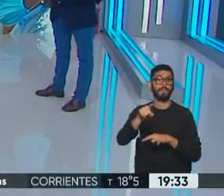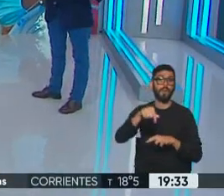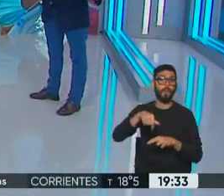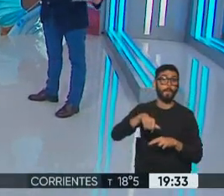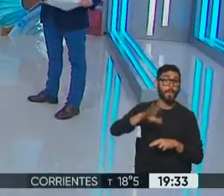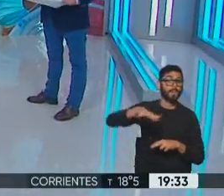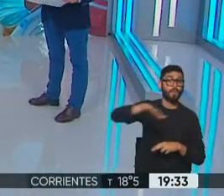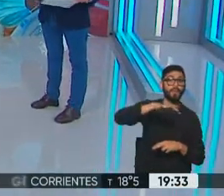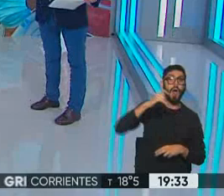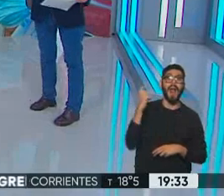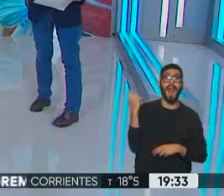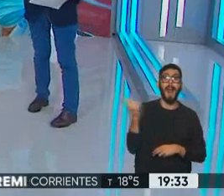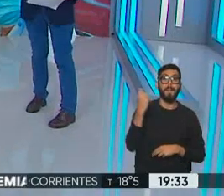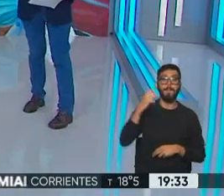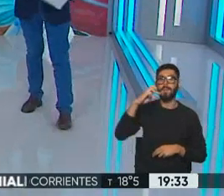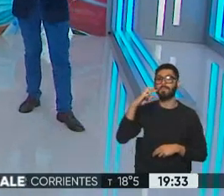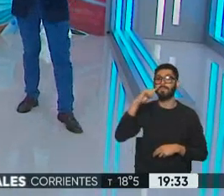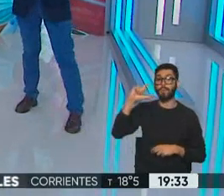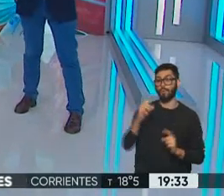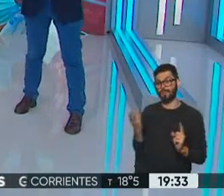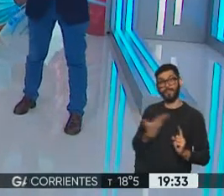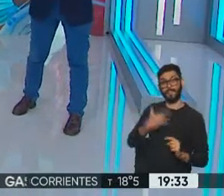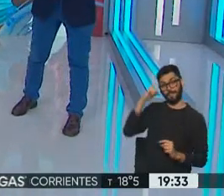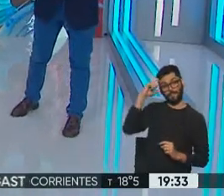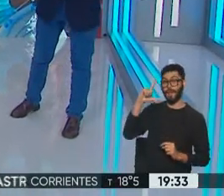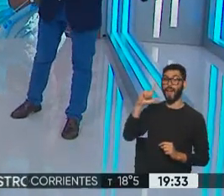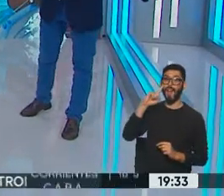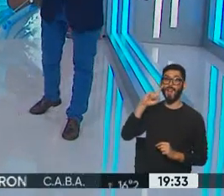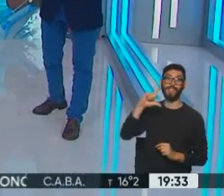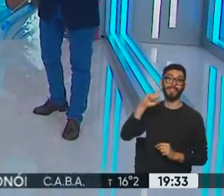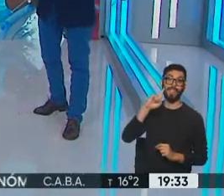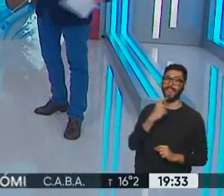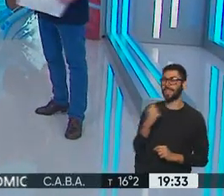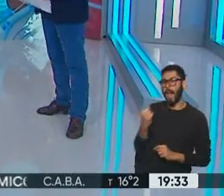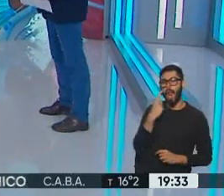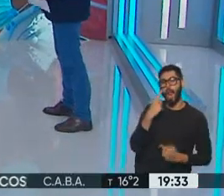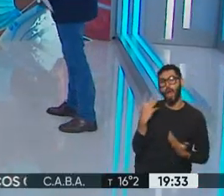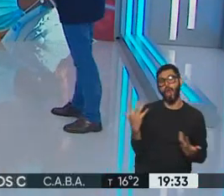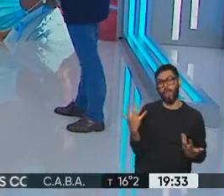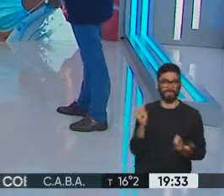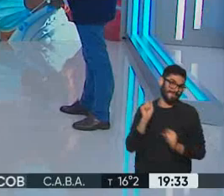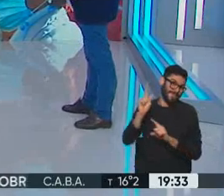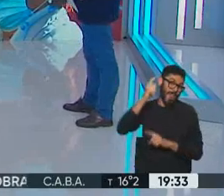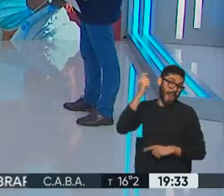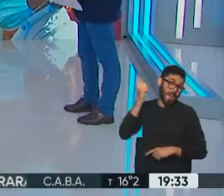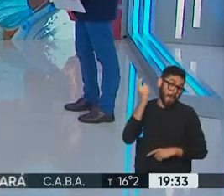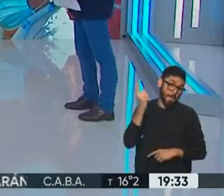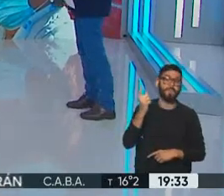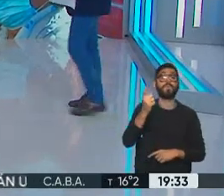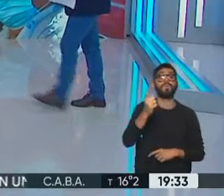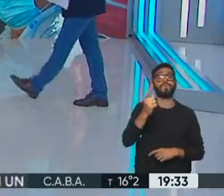pampa. Por supuesto que la señora Felicita Bonavita este escenario lo conoce como muy buena pampeana. El presidente de